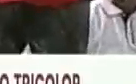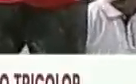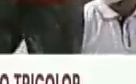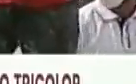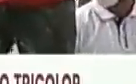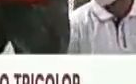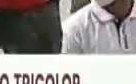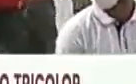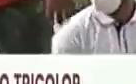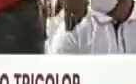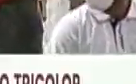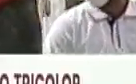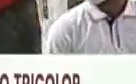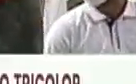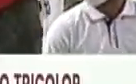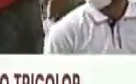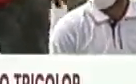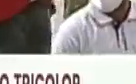Venezuela canta,